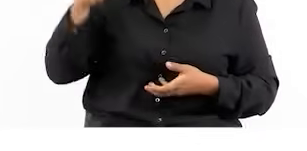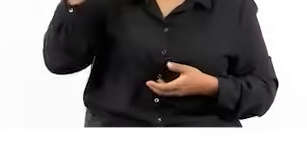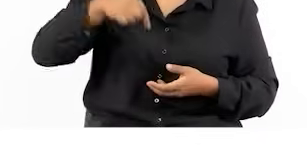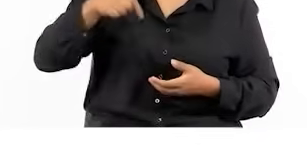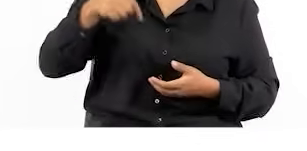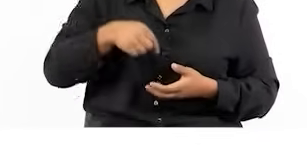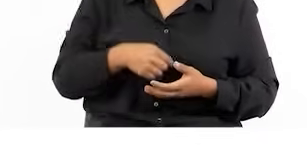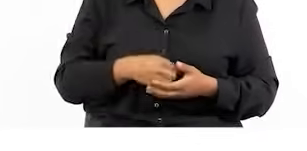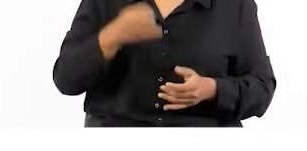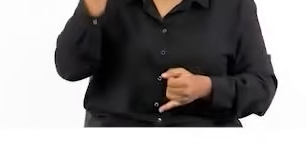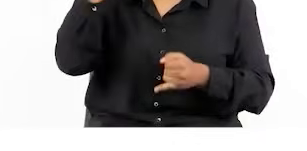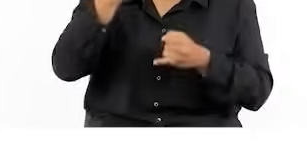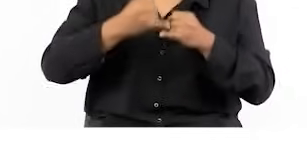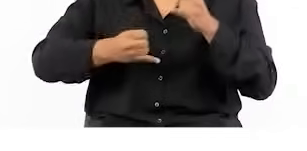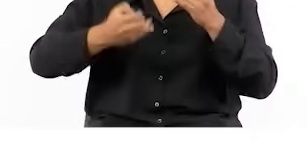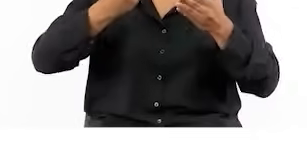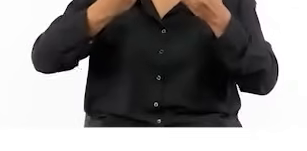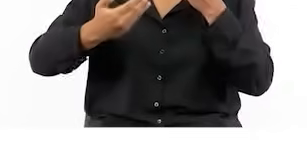muy interesante.